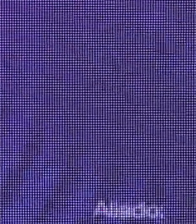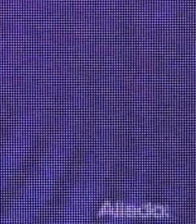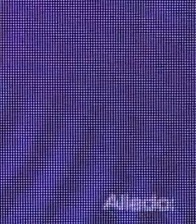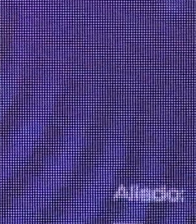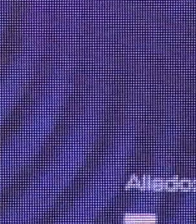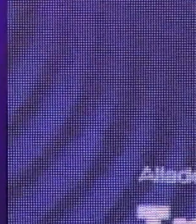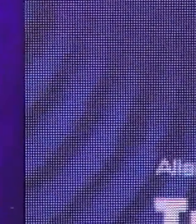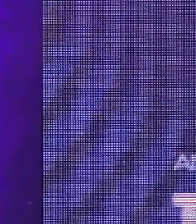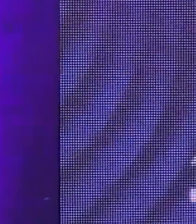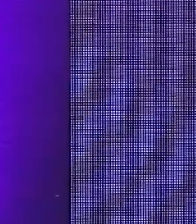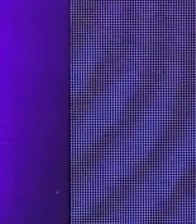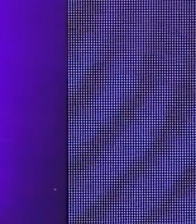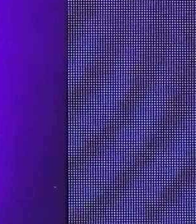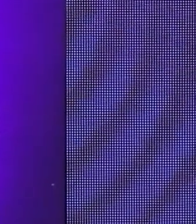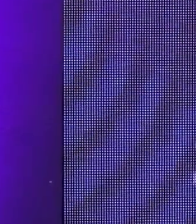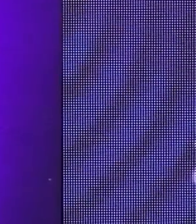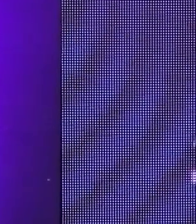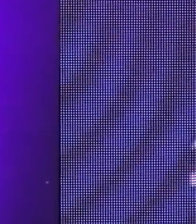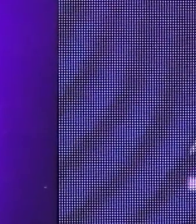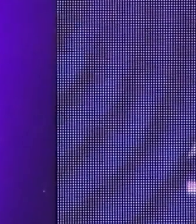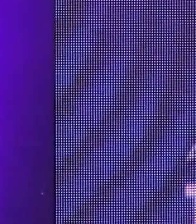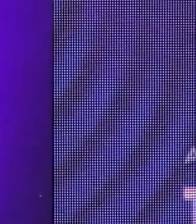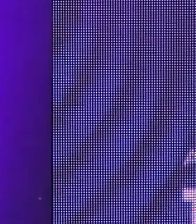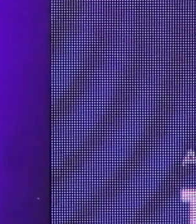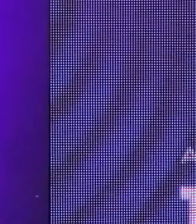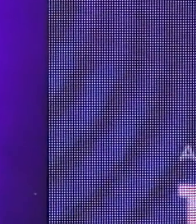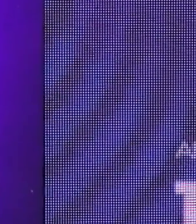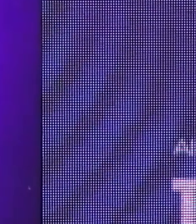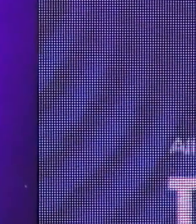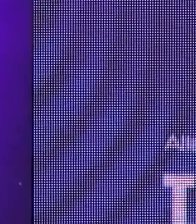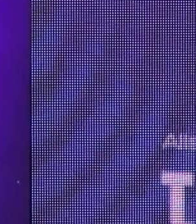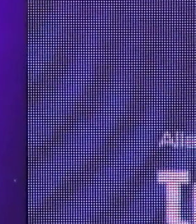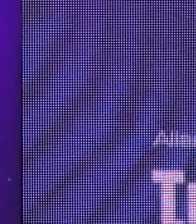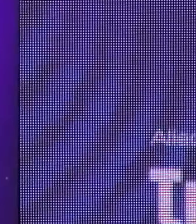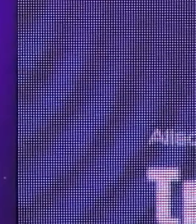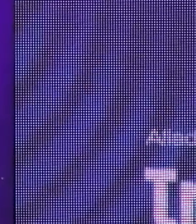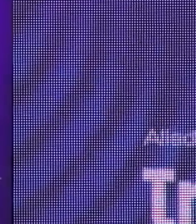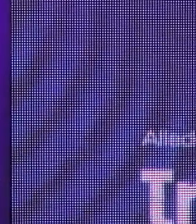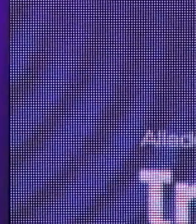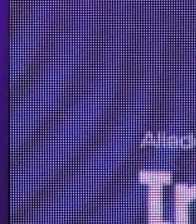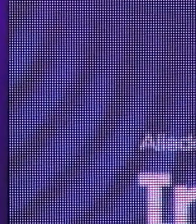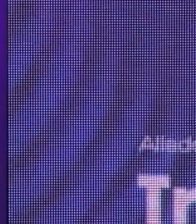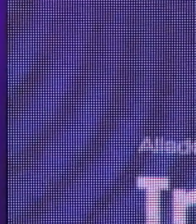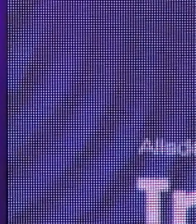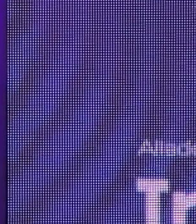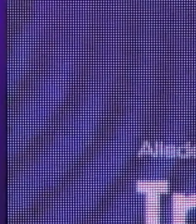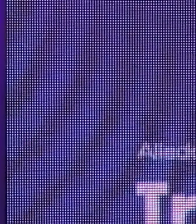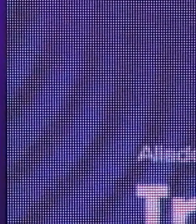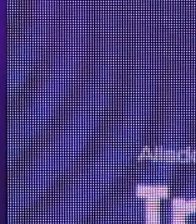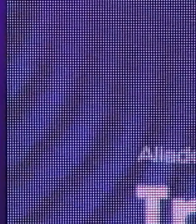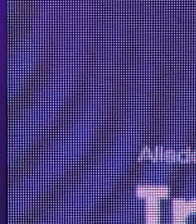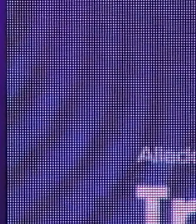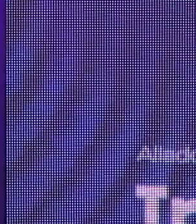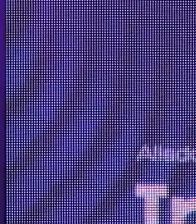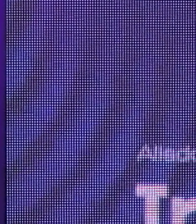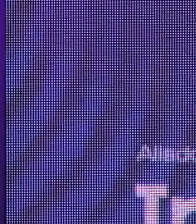la firme convicción de que la IA puede ser una de esas tareas que podemos acelerar con estos computadores, y eso también nos va a ayudar en el camino del desarrollo de